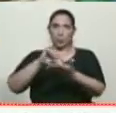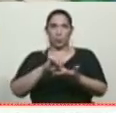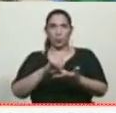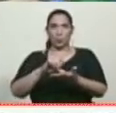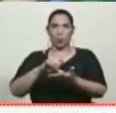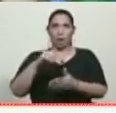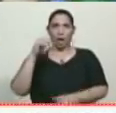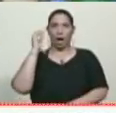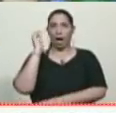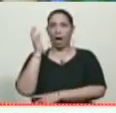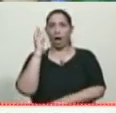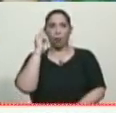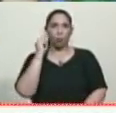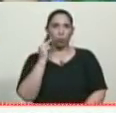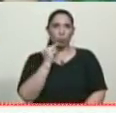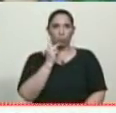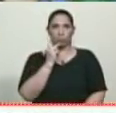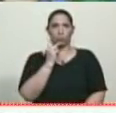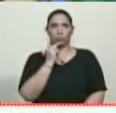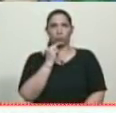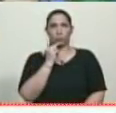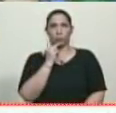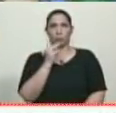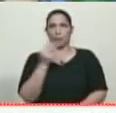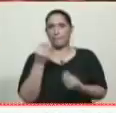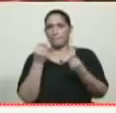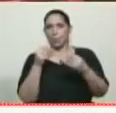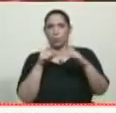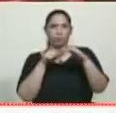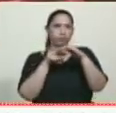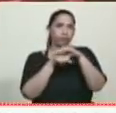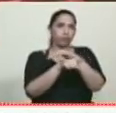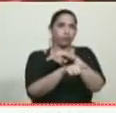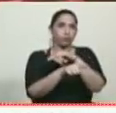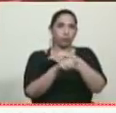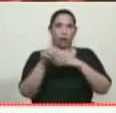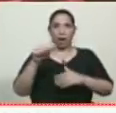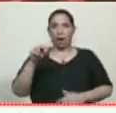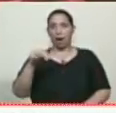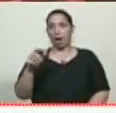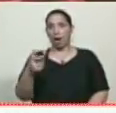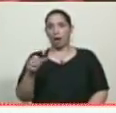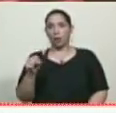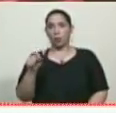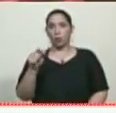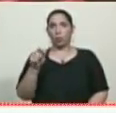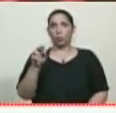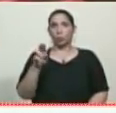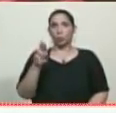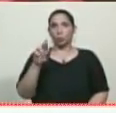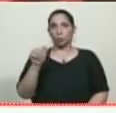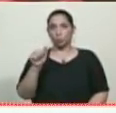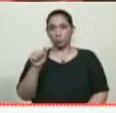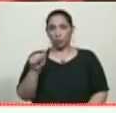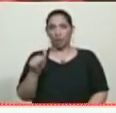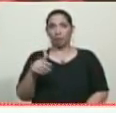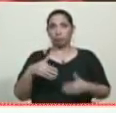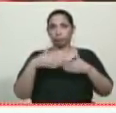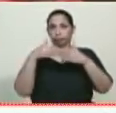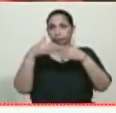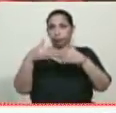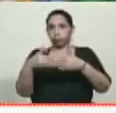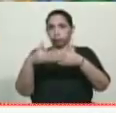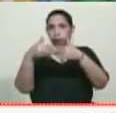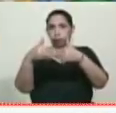puerto, aunque esté muy internada. ¿Por qué? A través de la boca grande o de navíos, los navíos